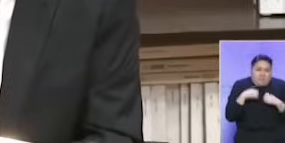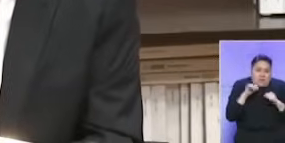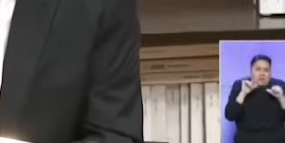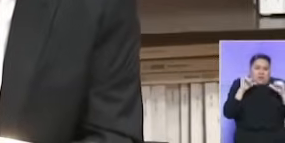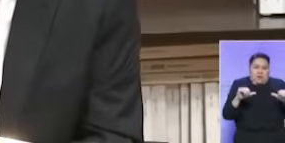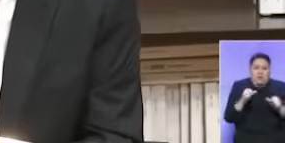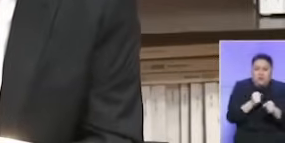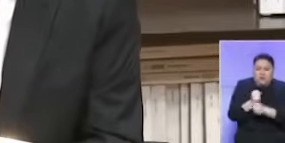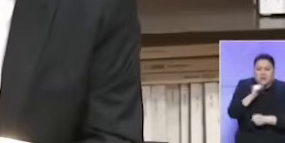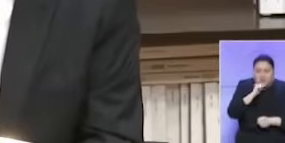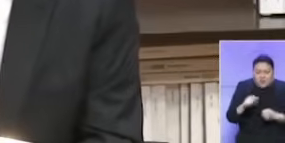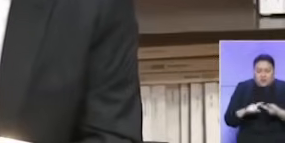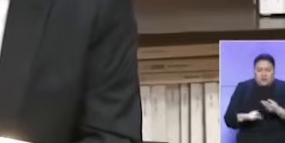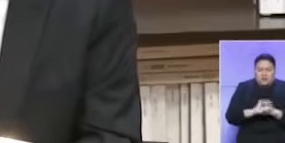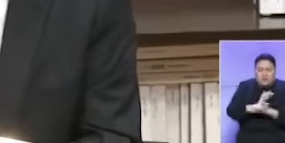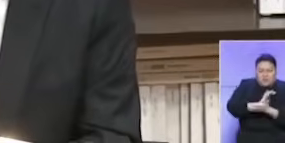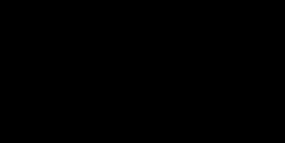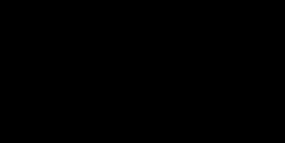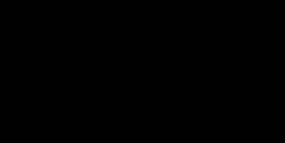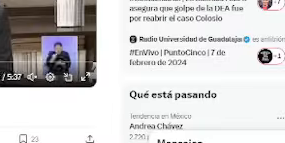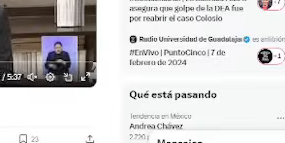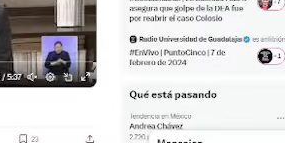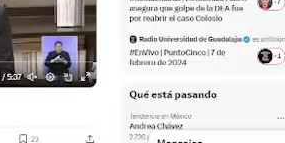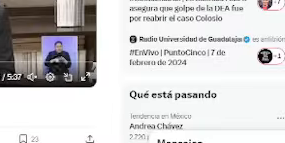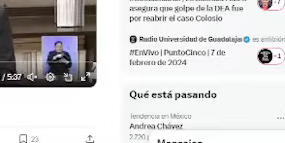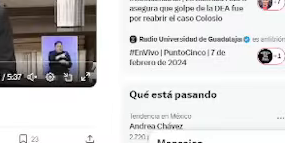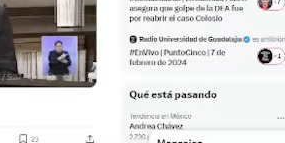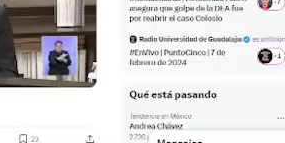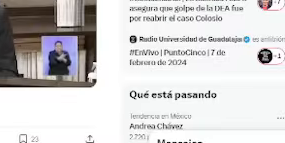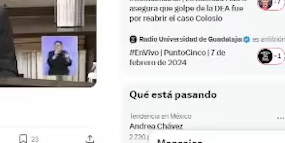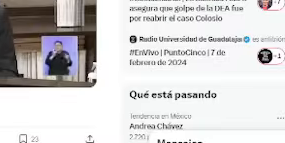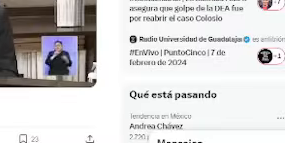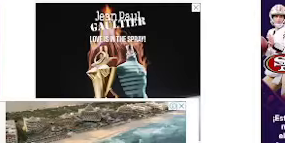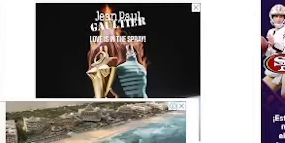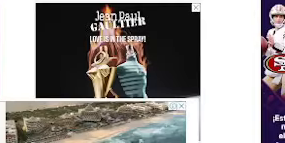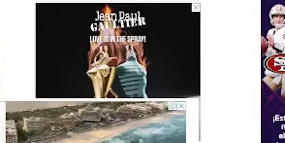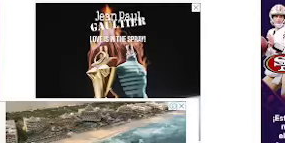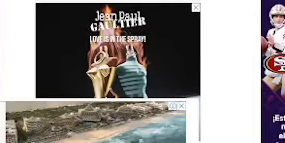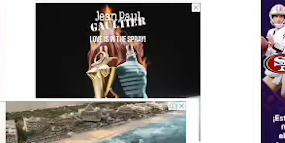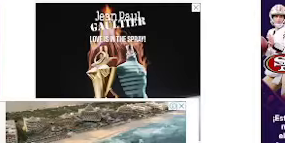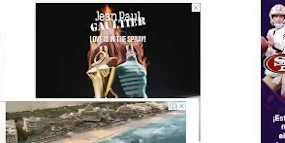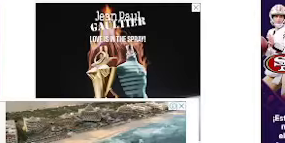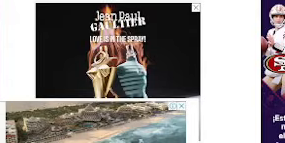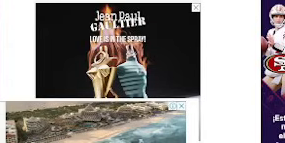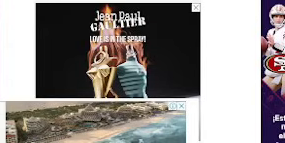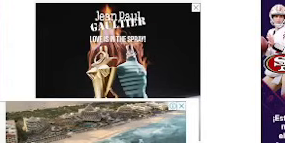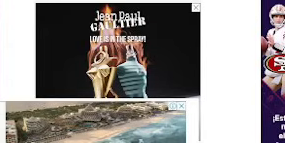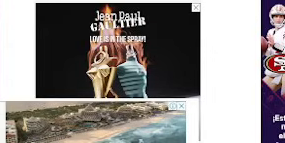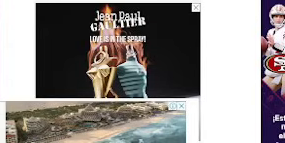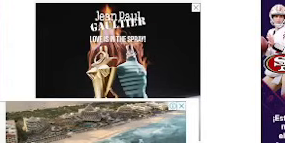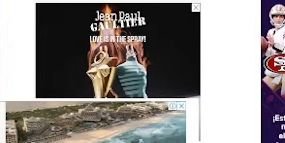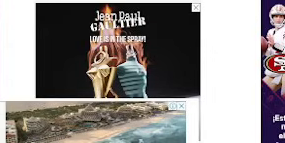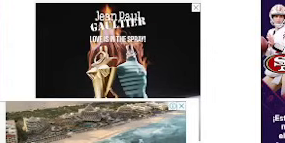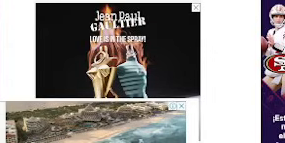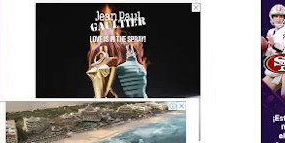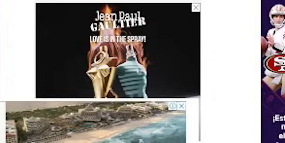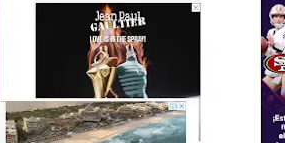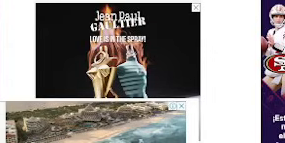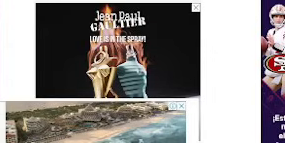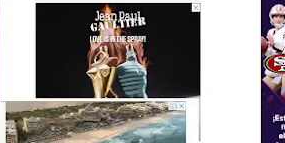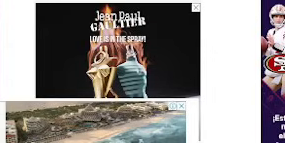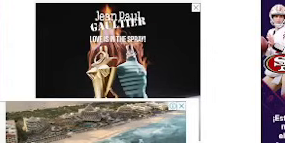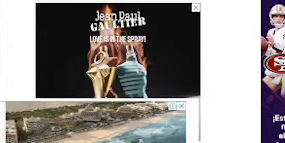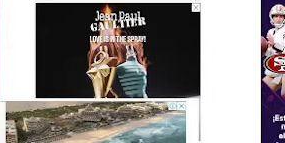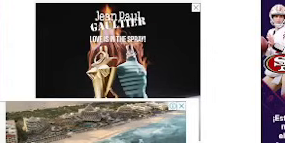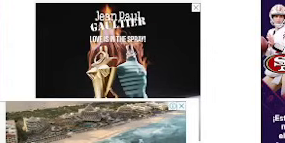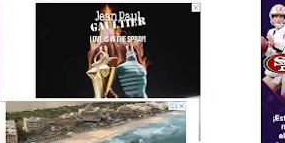a las redes sociales. Y es que esta es la razón por la que el presidente López Obrador ya propuso una reforma para